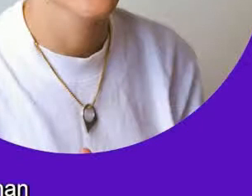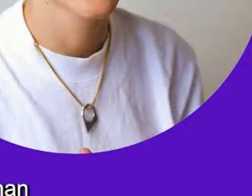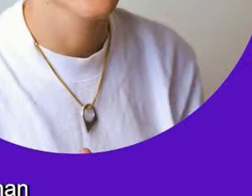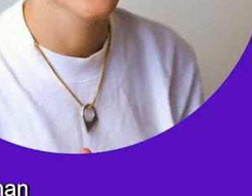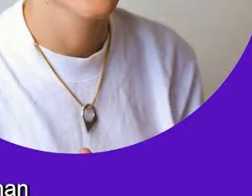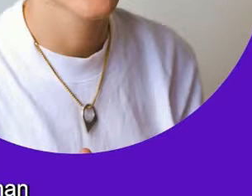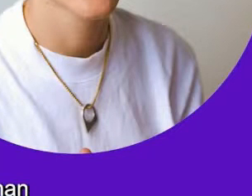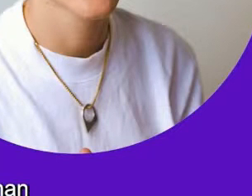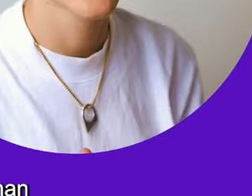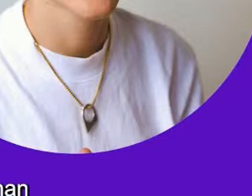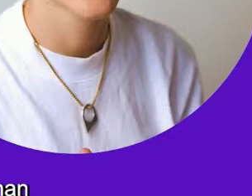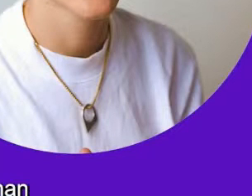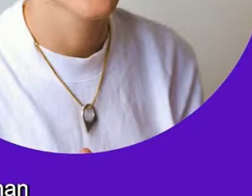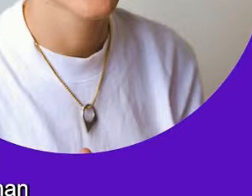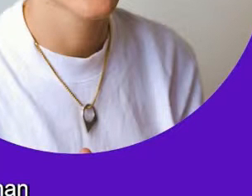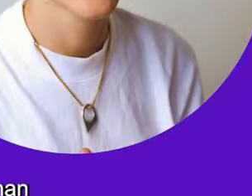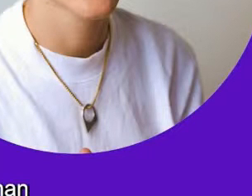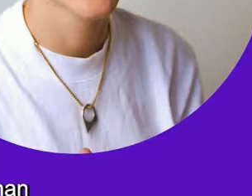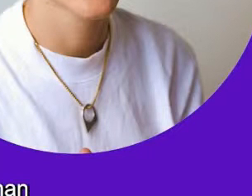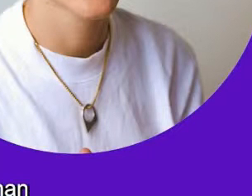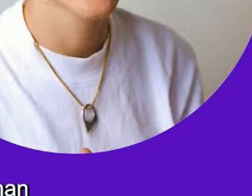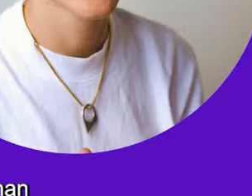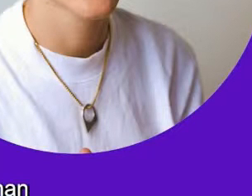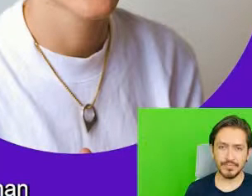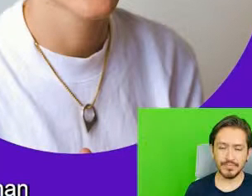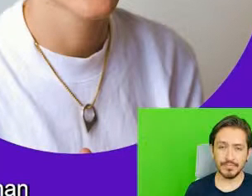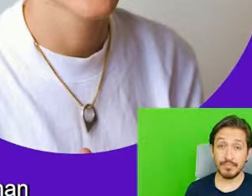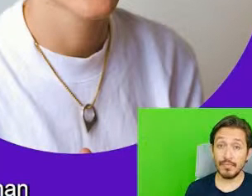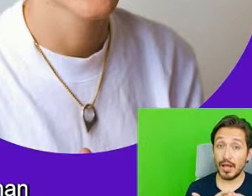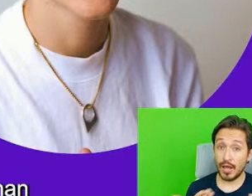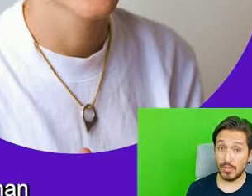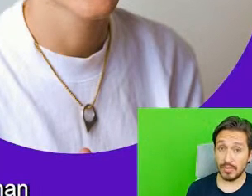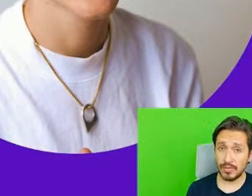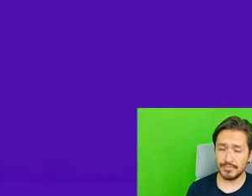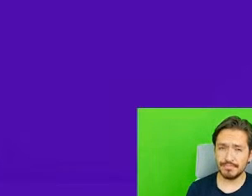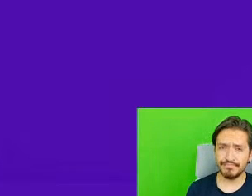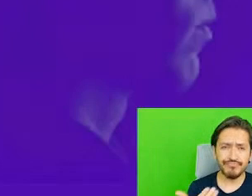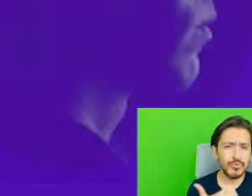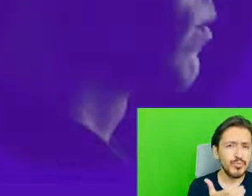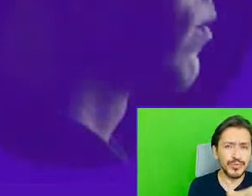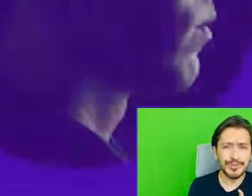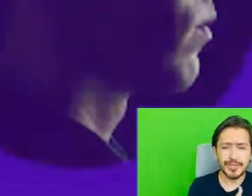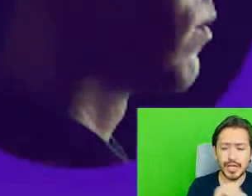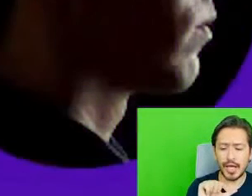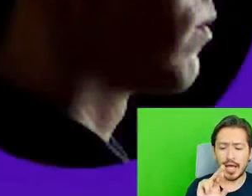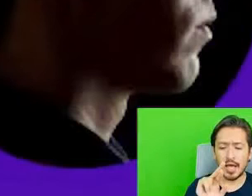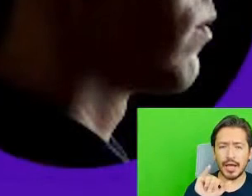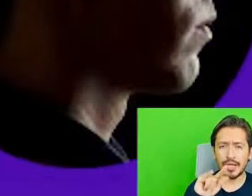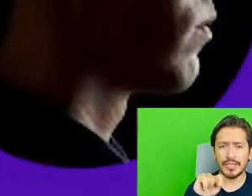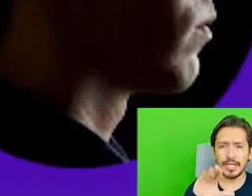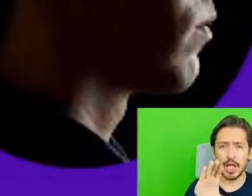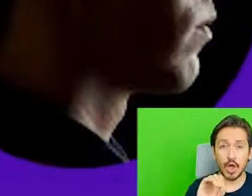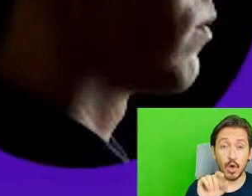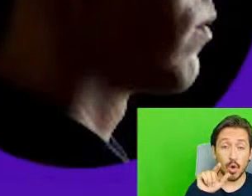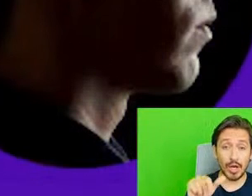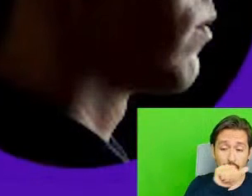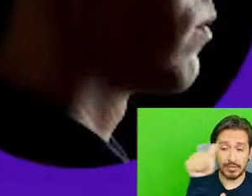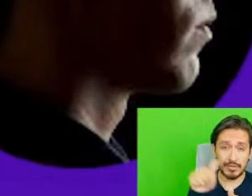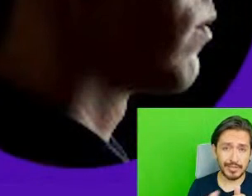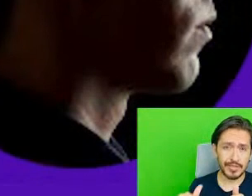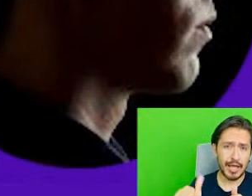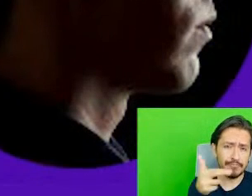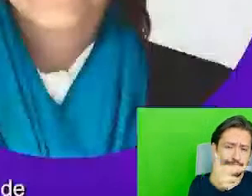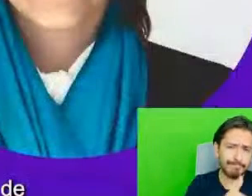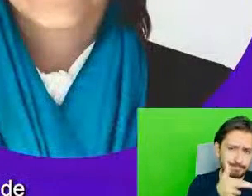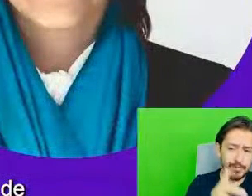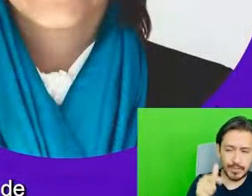A continuación, nos acompaña Camila Buchanan, consultora en gobierno abierto, Aristeo Mora de Anda, artista y gestor cultural de